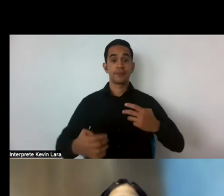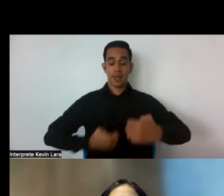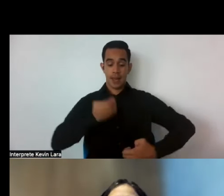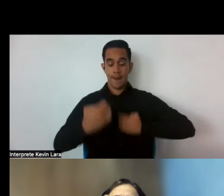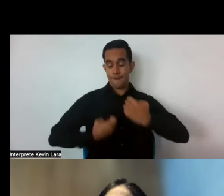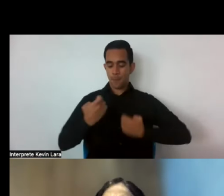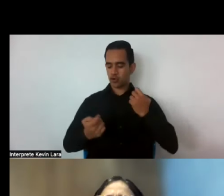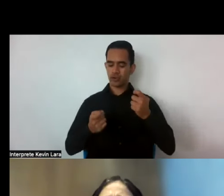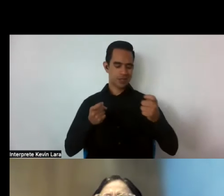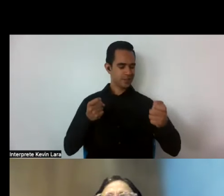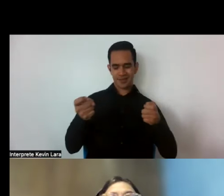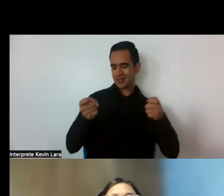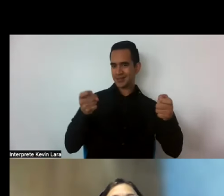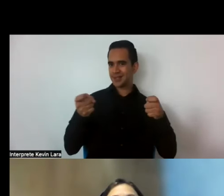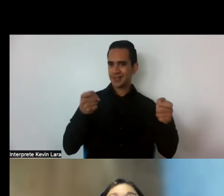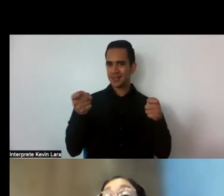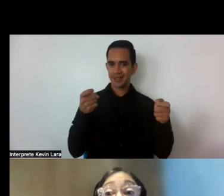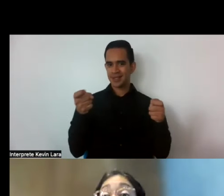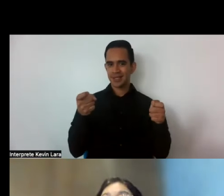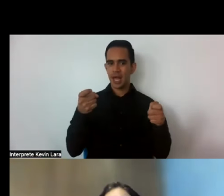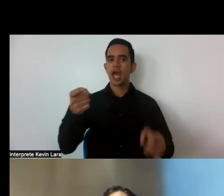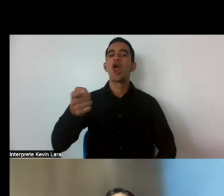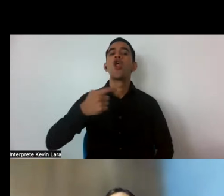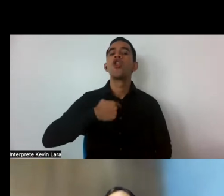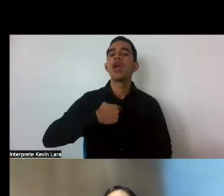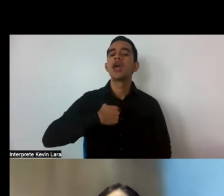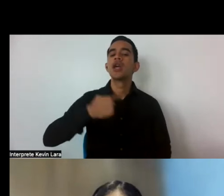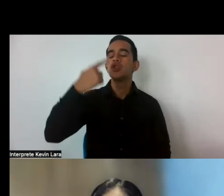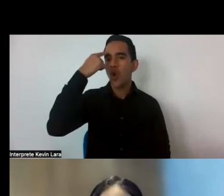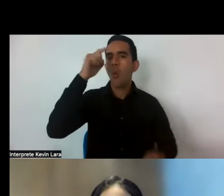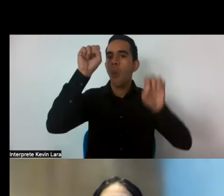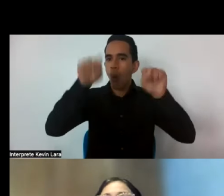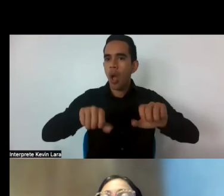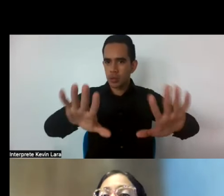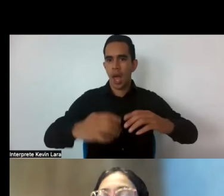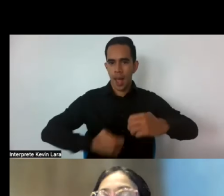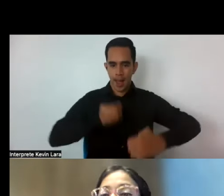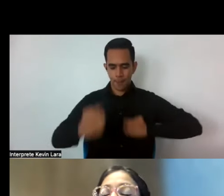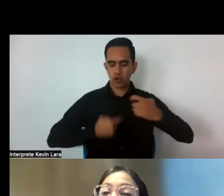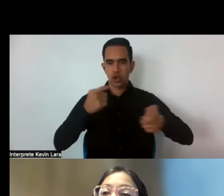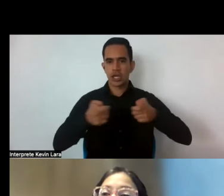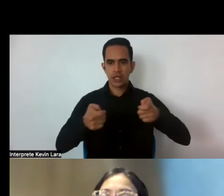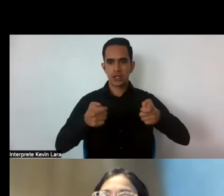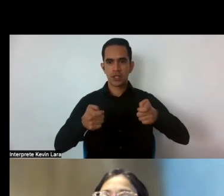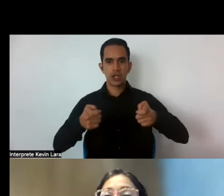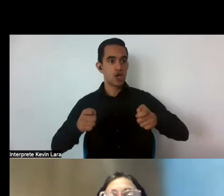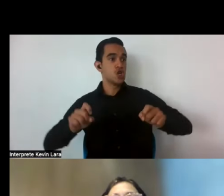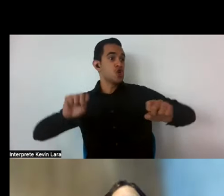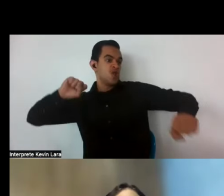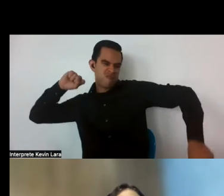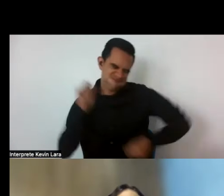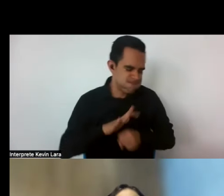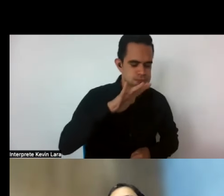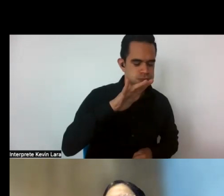esa posibilidad que yo tengo de hacer un alto y decir, ok, esta situación externa me